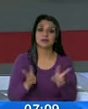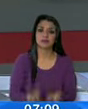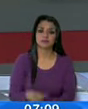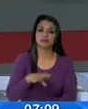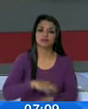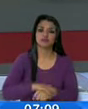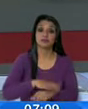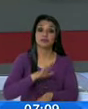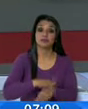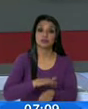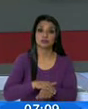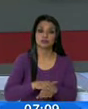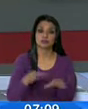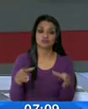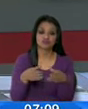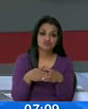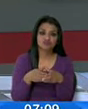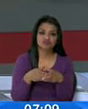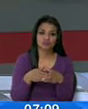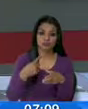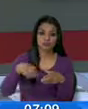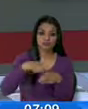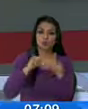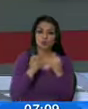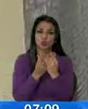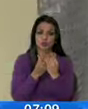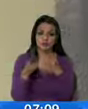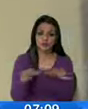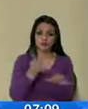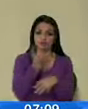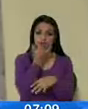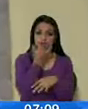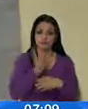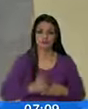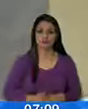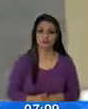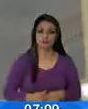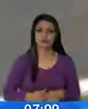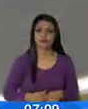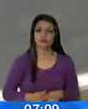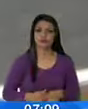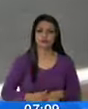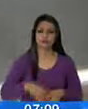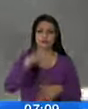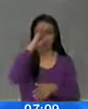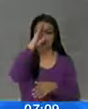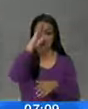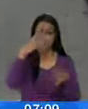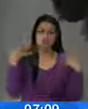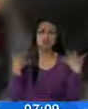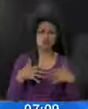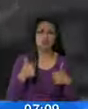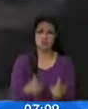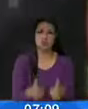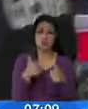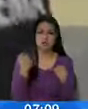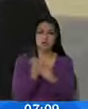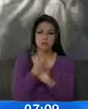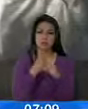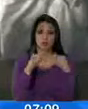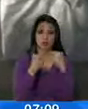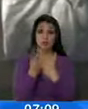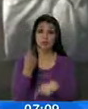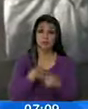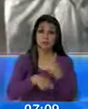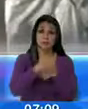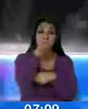delito de asociación ilícita. Para la Policía Nacional es un fuerte golpe a las bandas narcodelictivas que